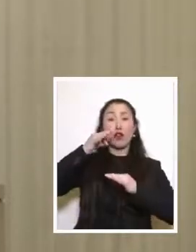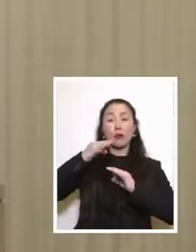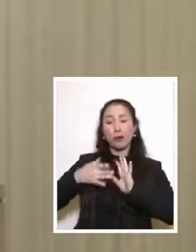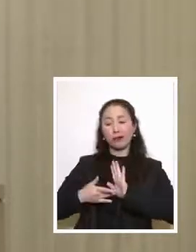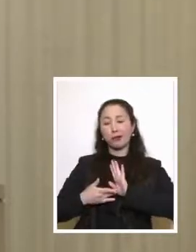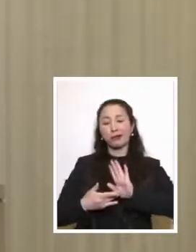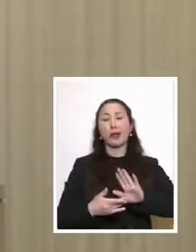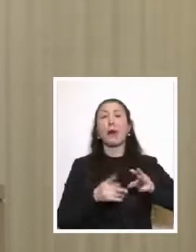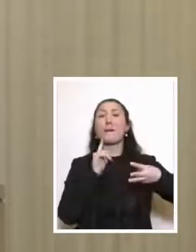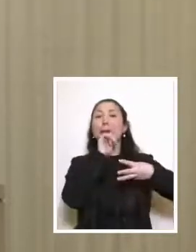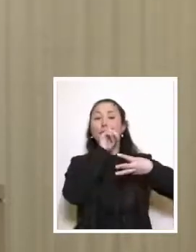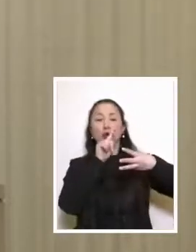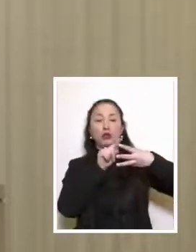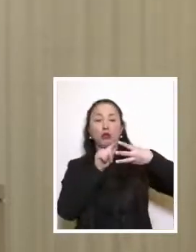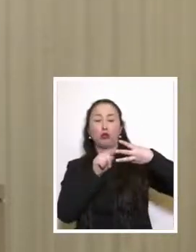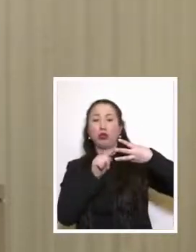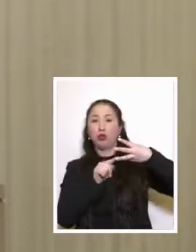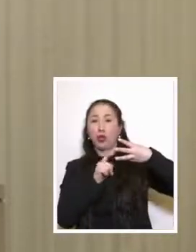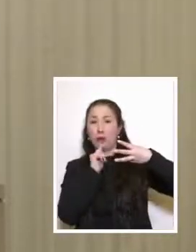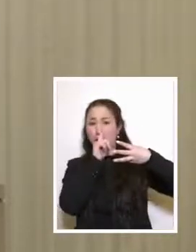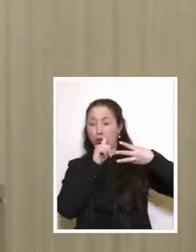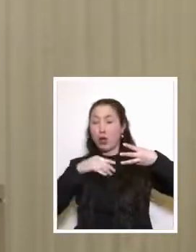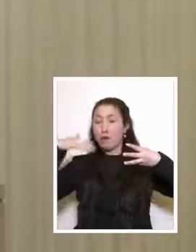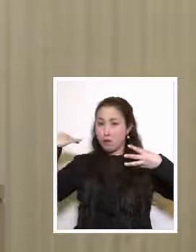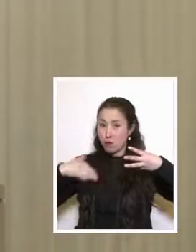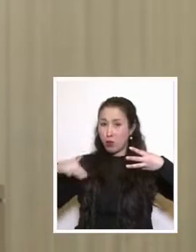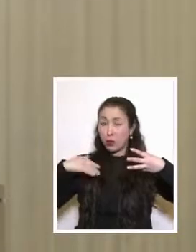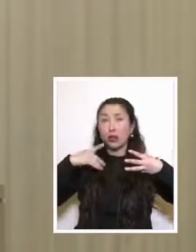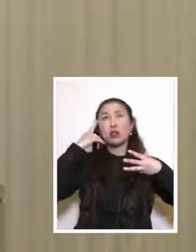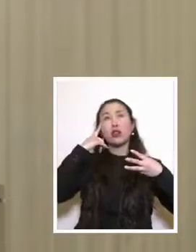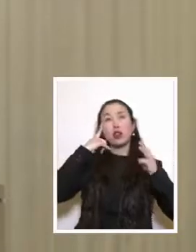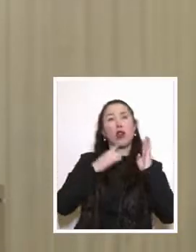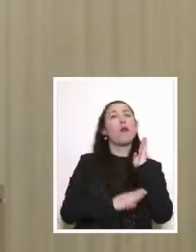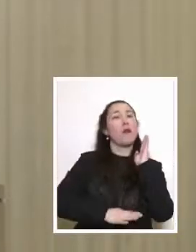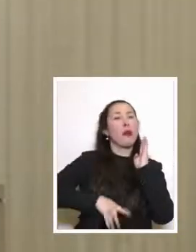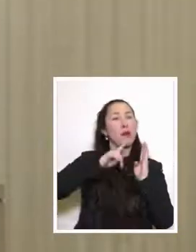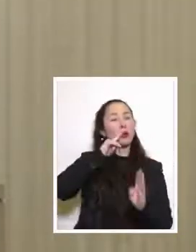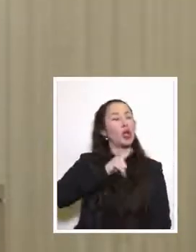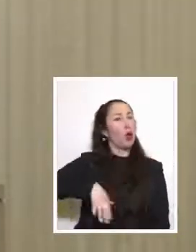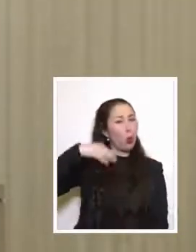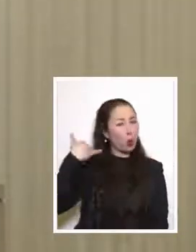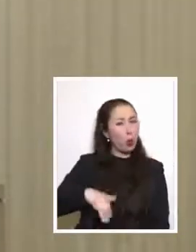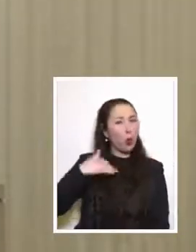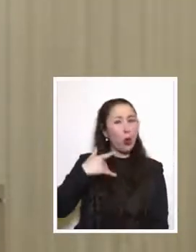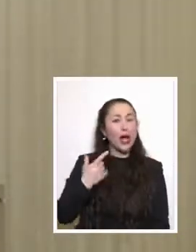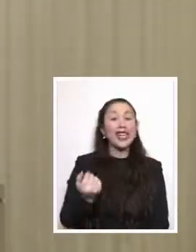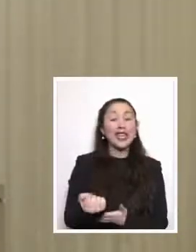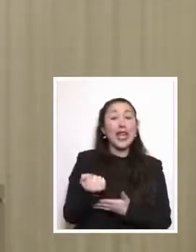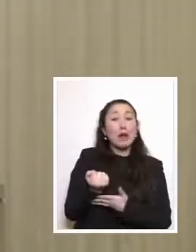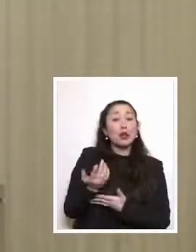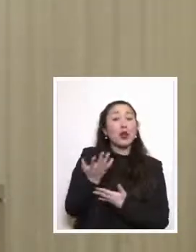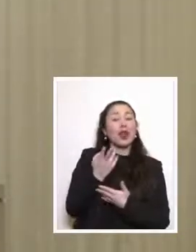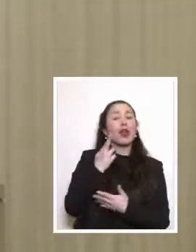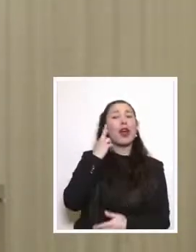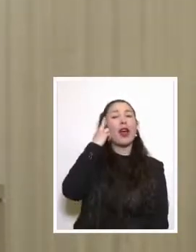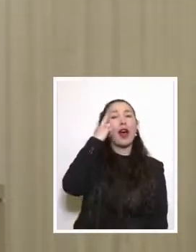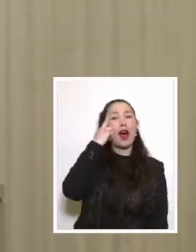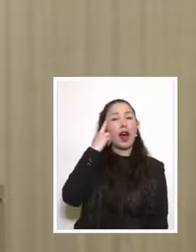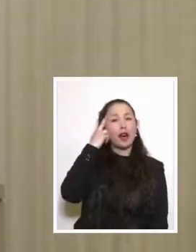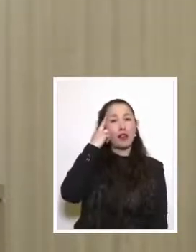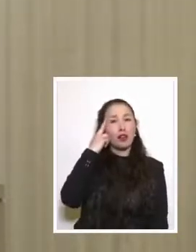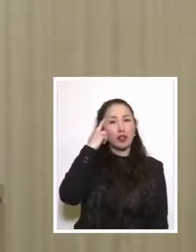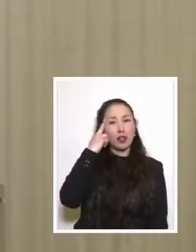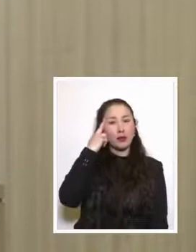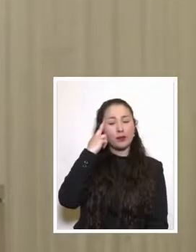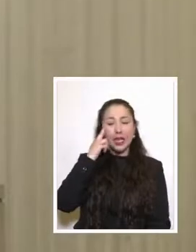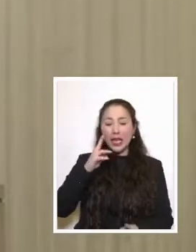tres preguntas esenciales, básicas, diría yo, que nos ayudan a la reflexión y acción de